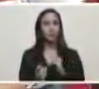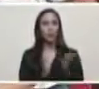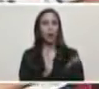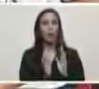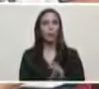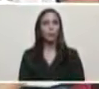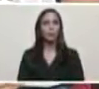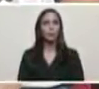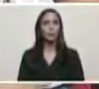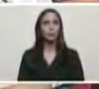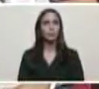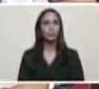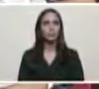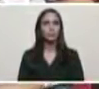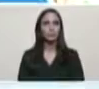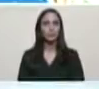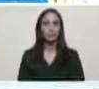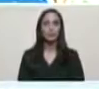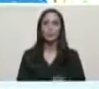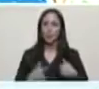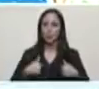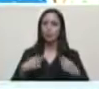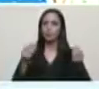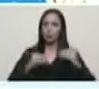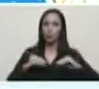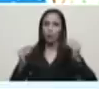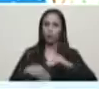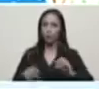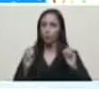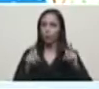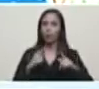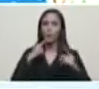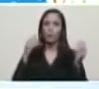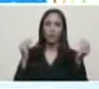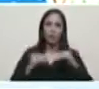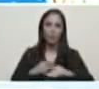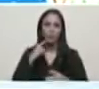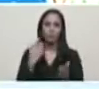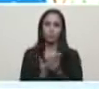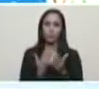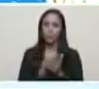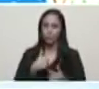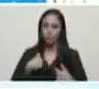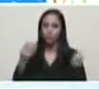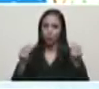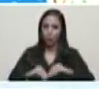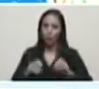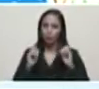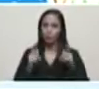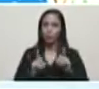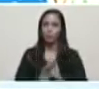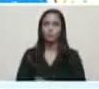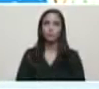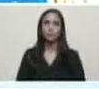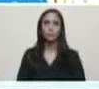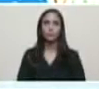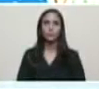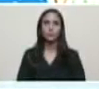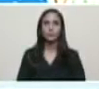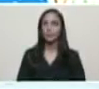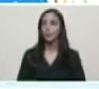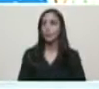Gilberto Yo estoy de acuerdo con el planteamiento que se ha hecho Aquí está el